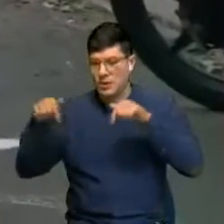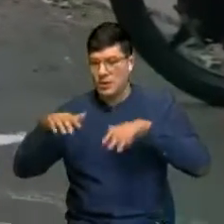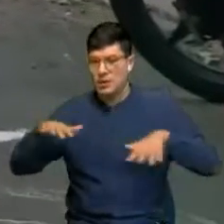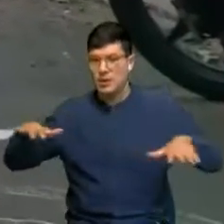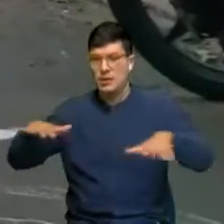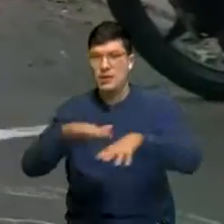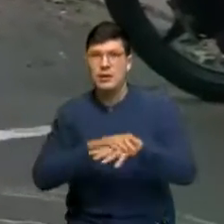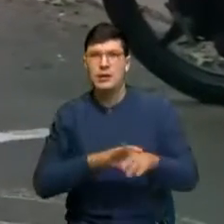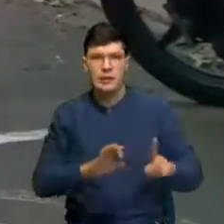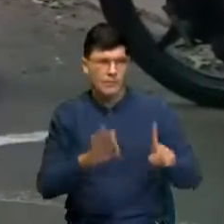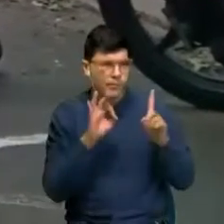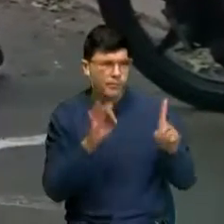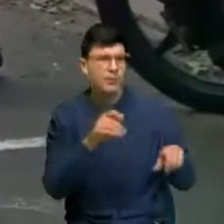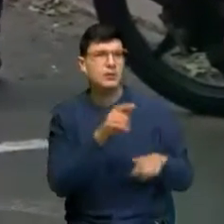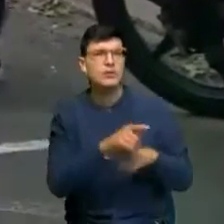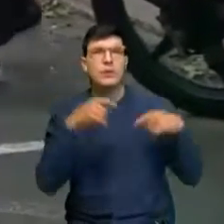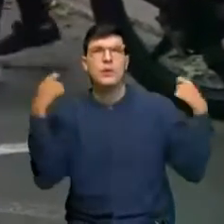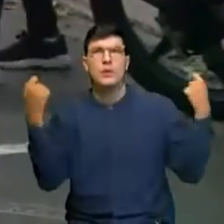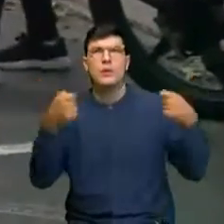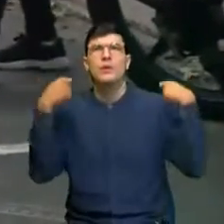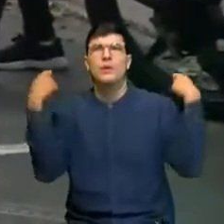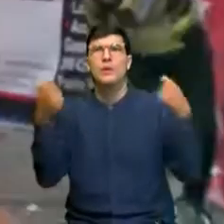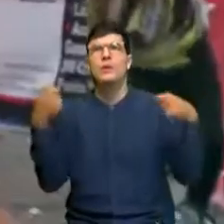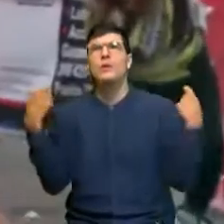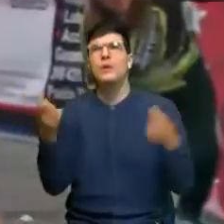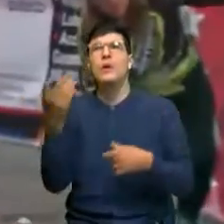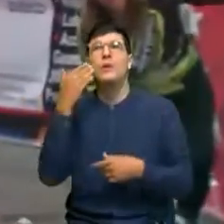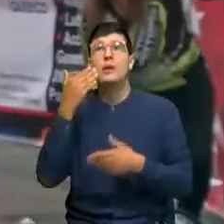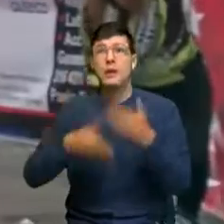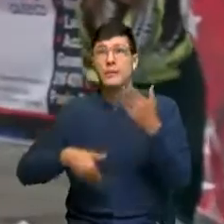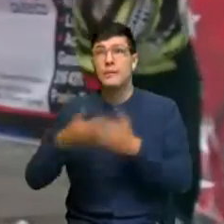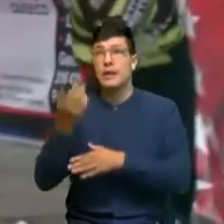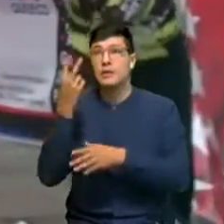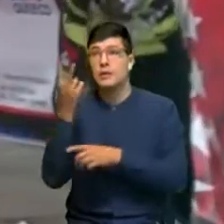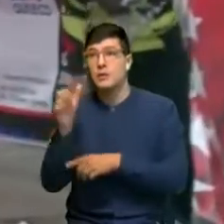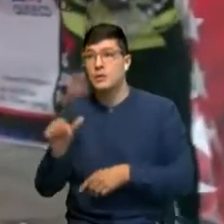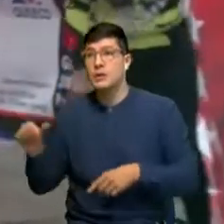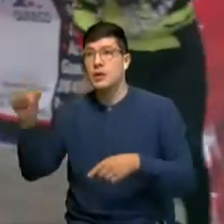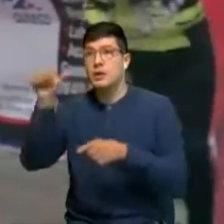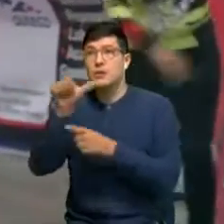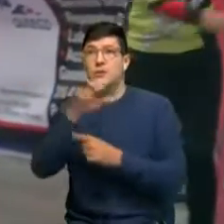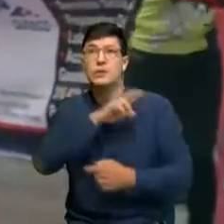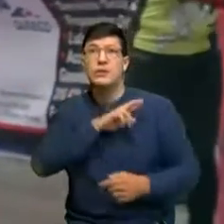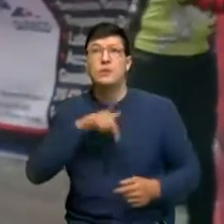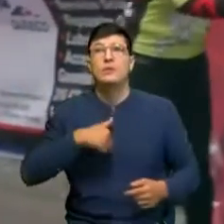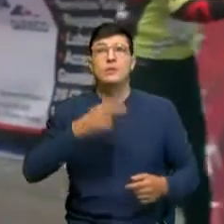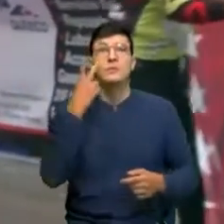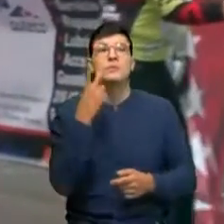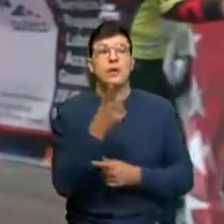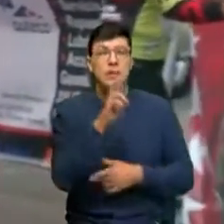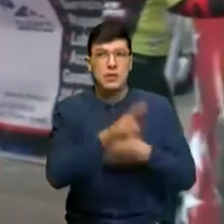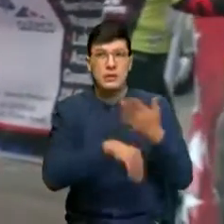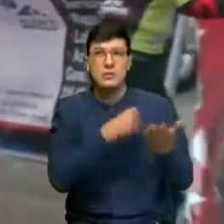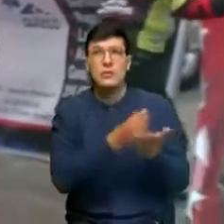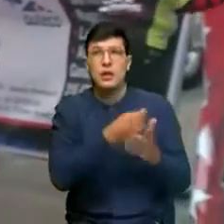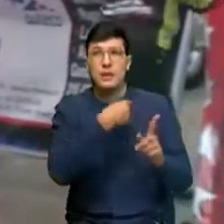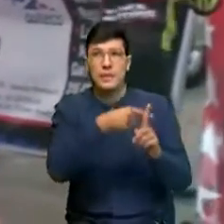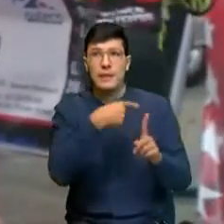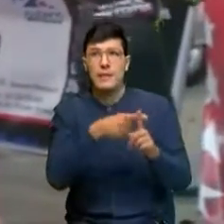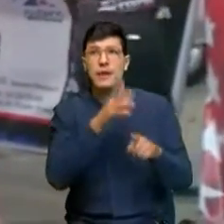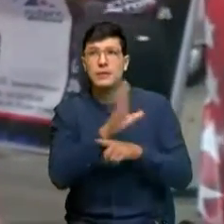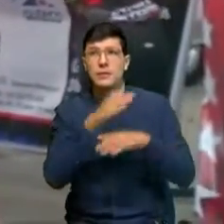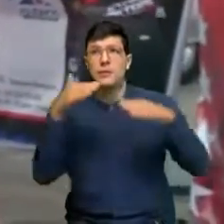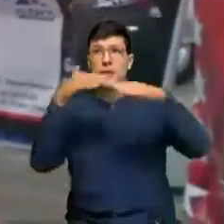excelente con esa campaña iniciamos el 2 de agosto y hemos visto los frutos ya sobre las vías